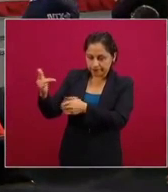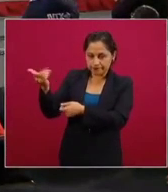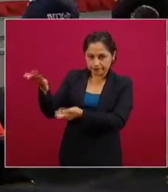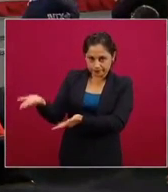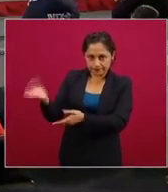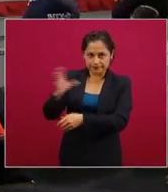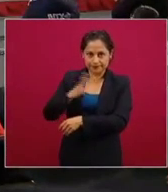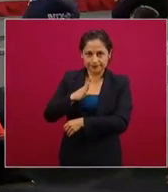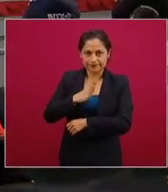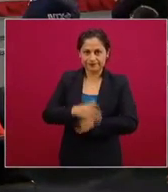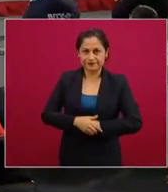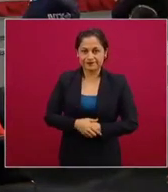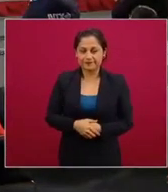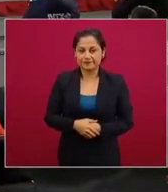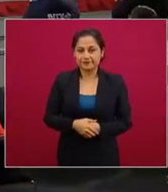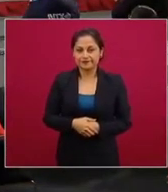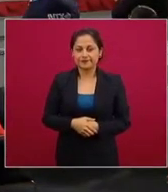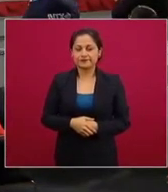está.